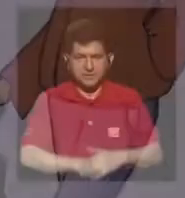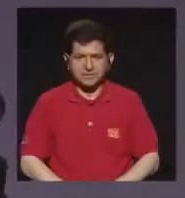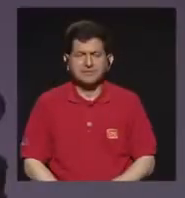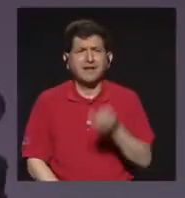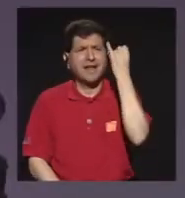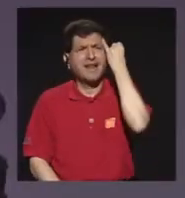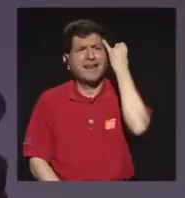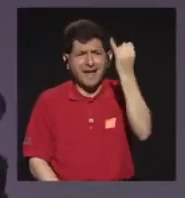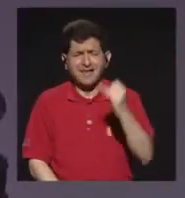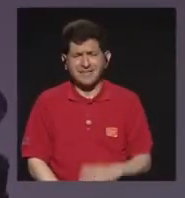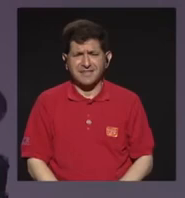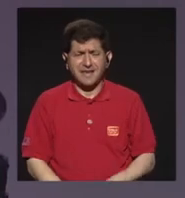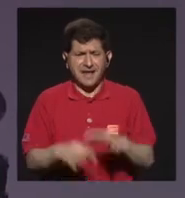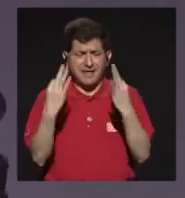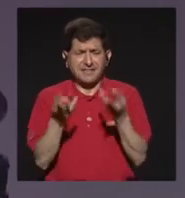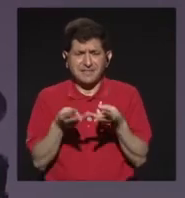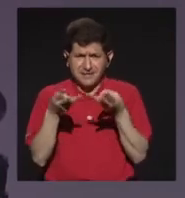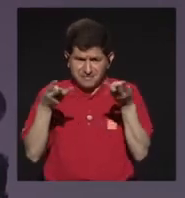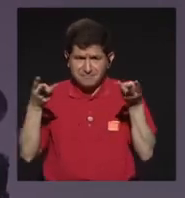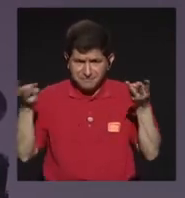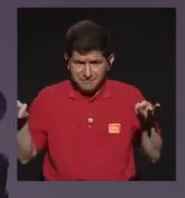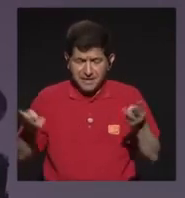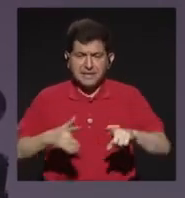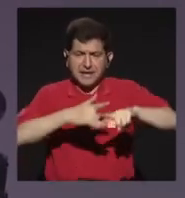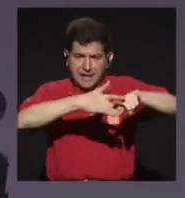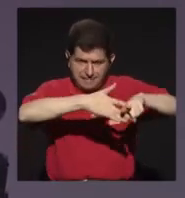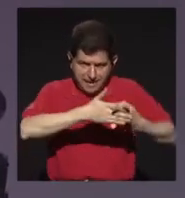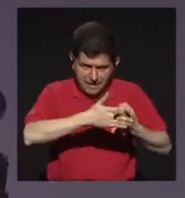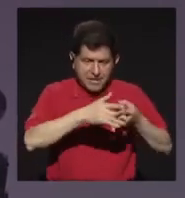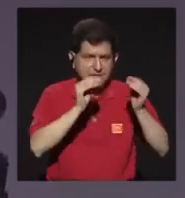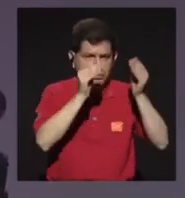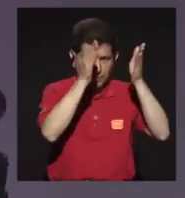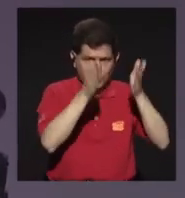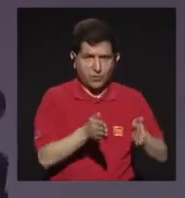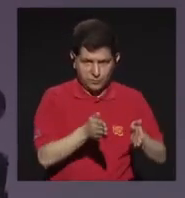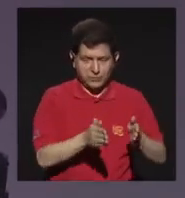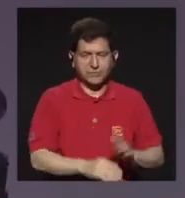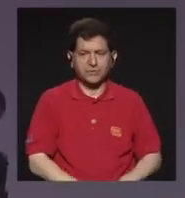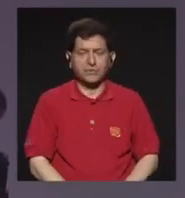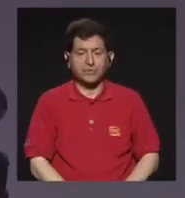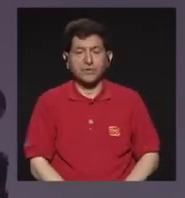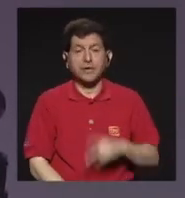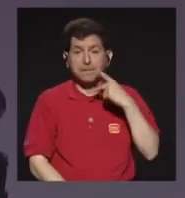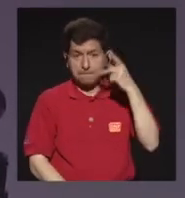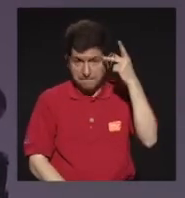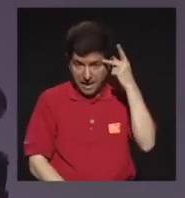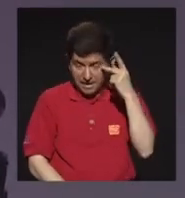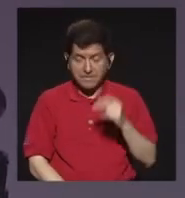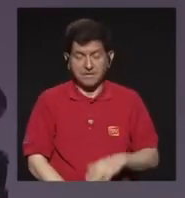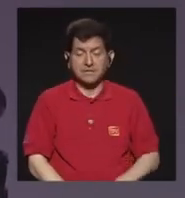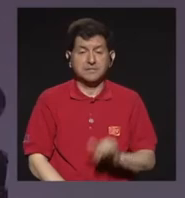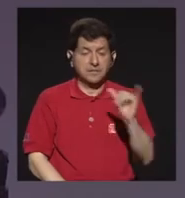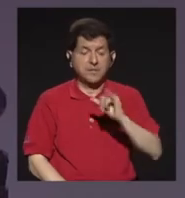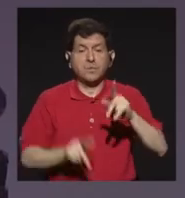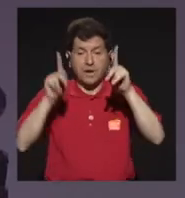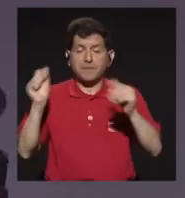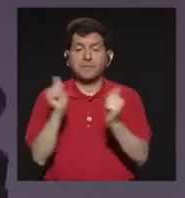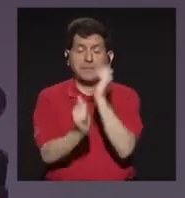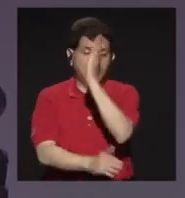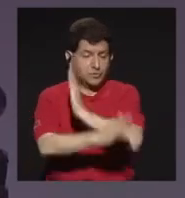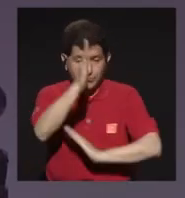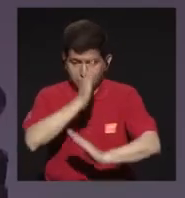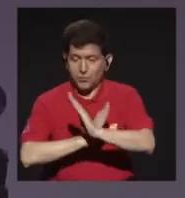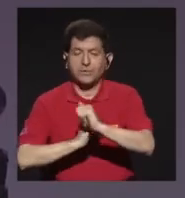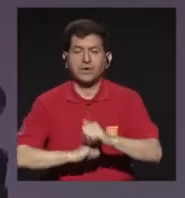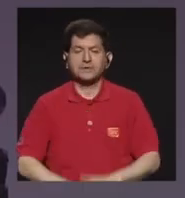la idea de que pueda llegar como un material inicial a docentes, a padres, madres de familia y también a personas con